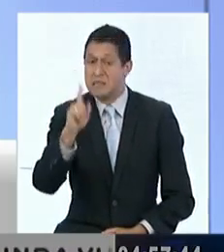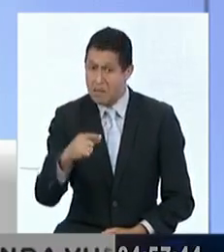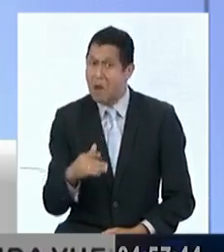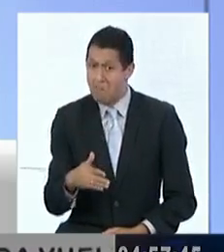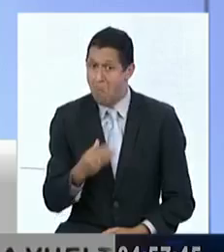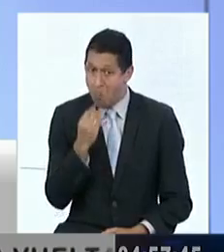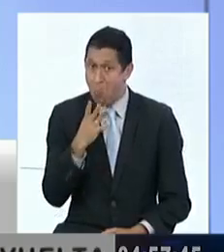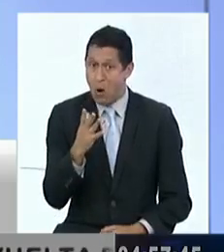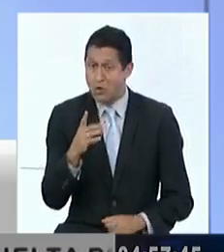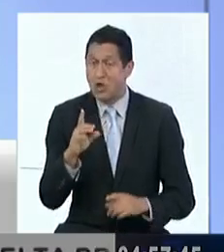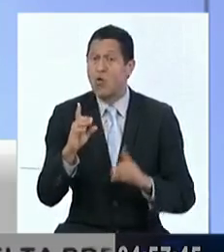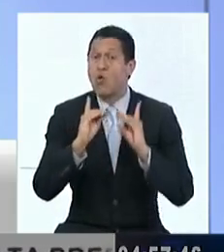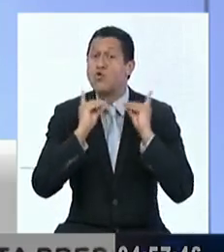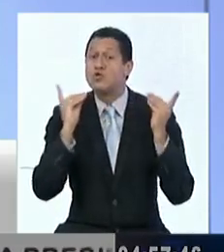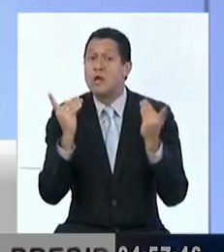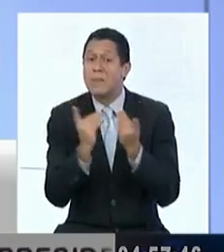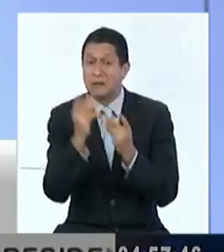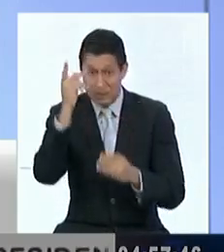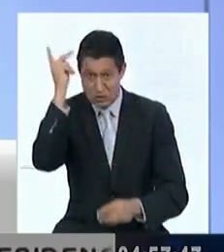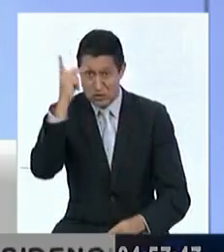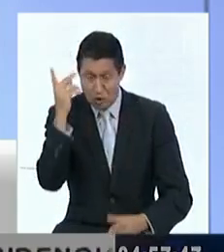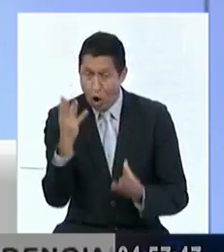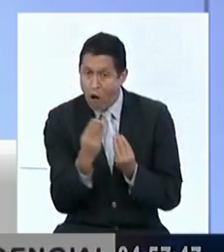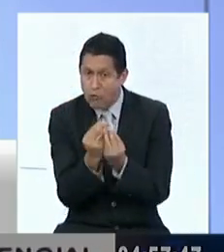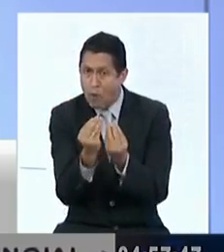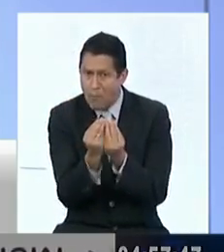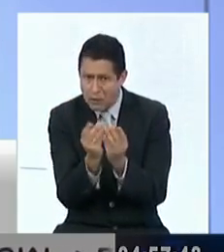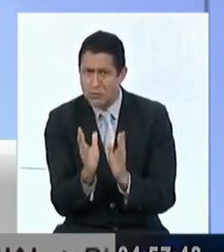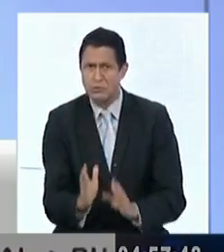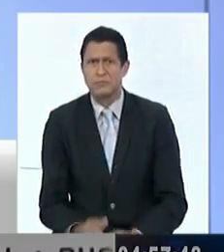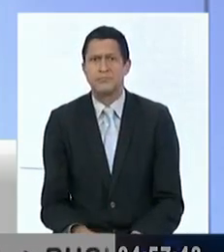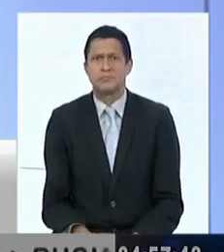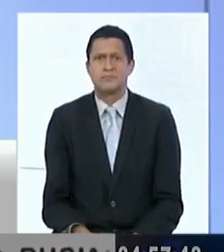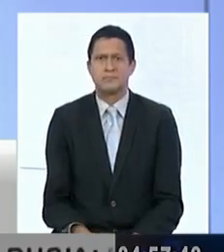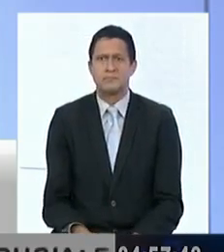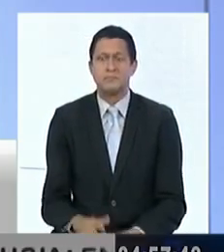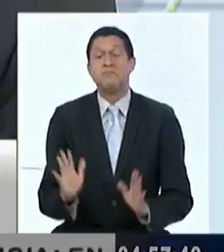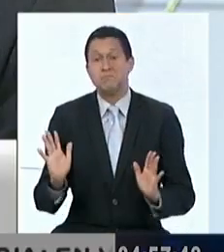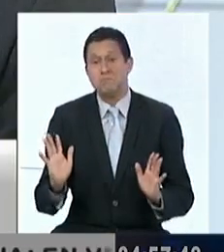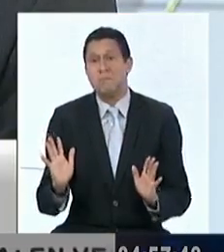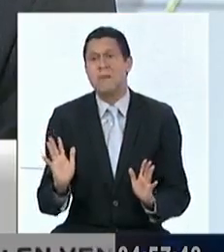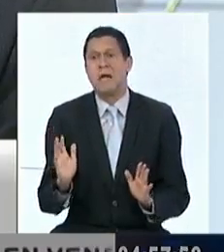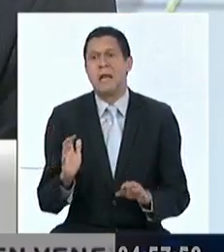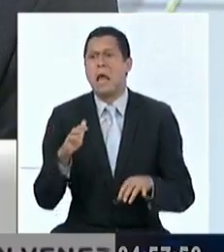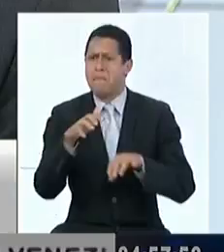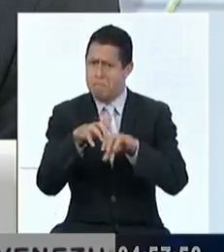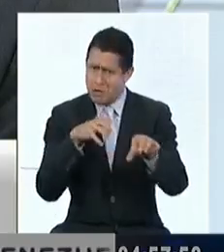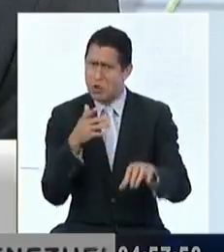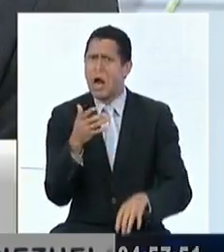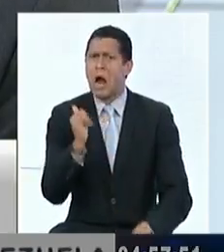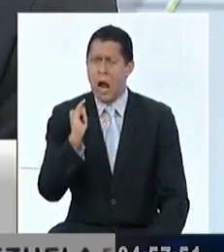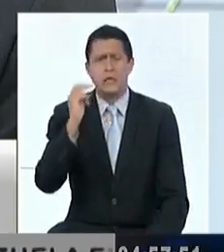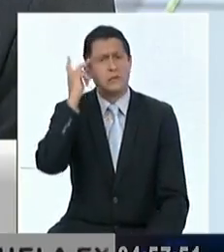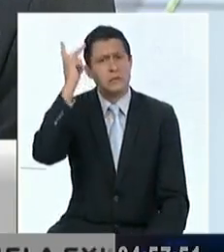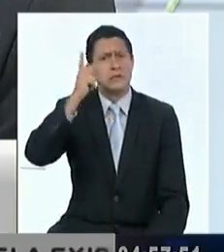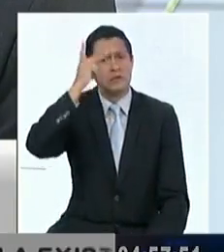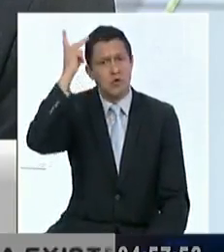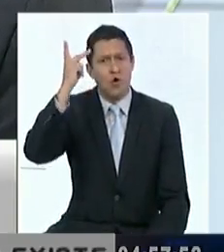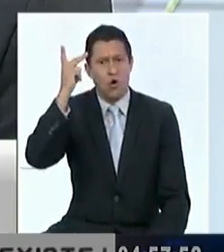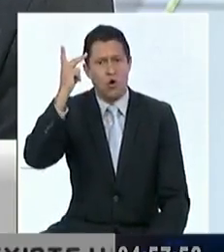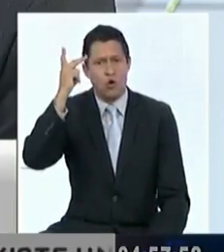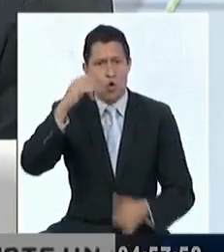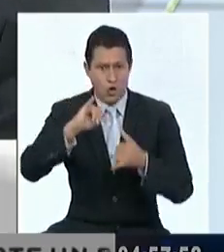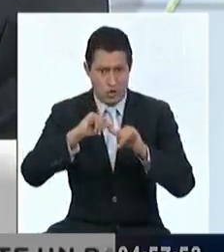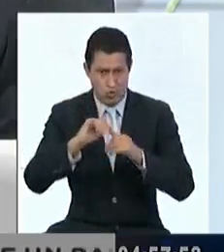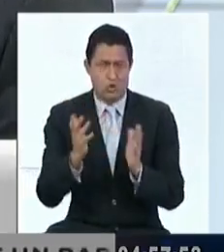oportuno y pertinente tener a un psicólogo acompañando a esta organización bueno generalmente existen los psicólogos industriales verdad